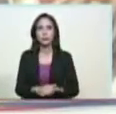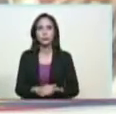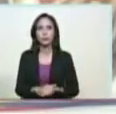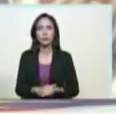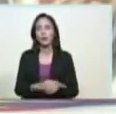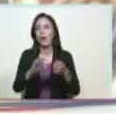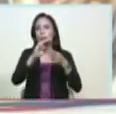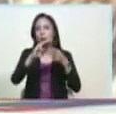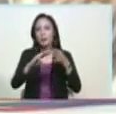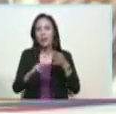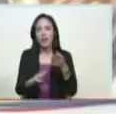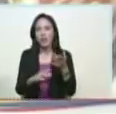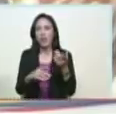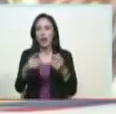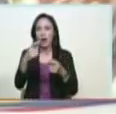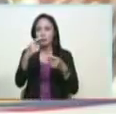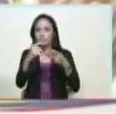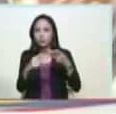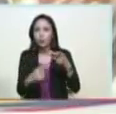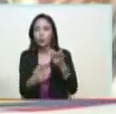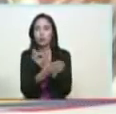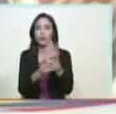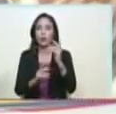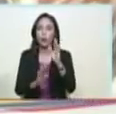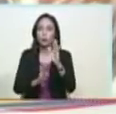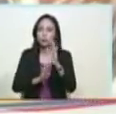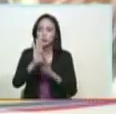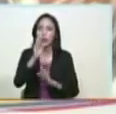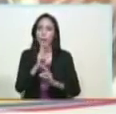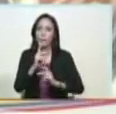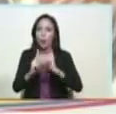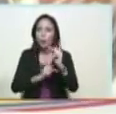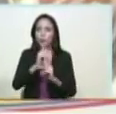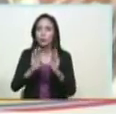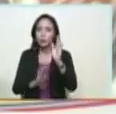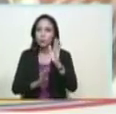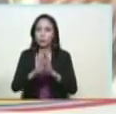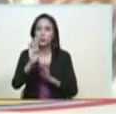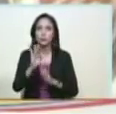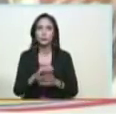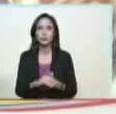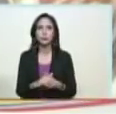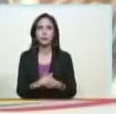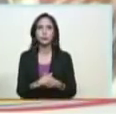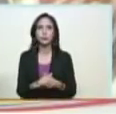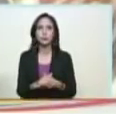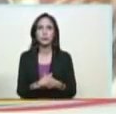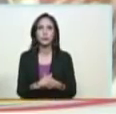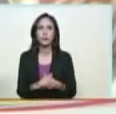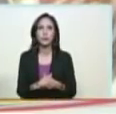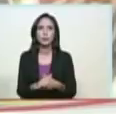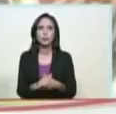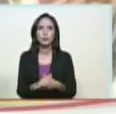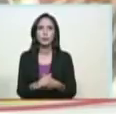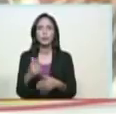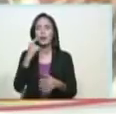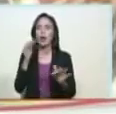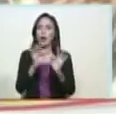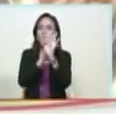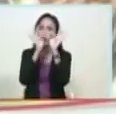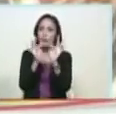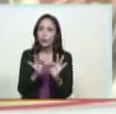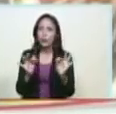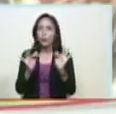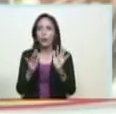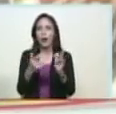materias primas y acelerar el crecimiento económico que acompañará a otras medidas y sobre todo al